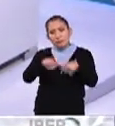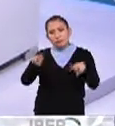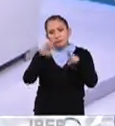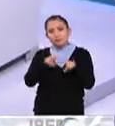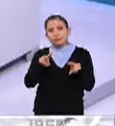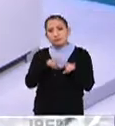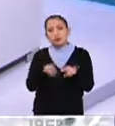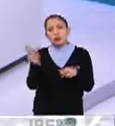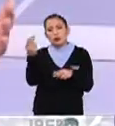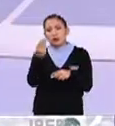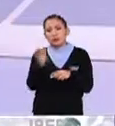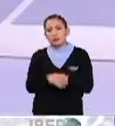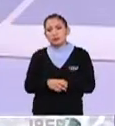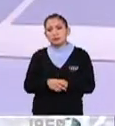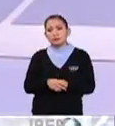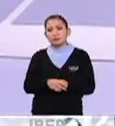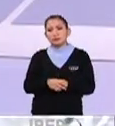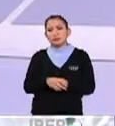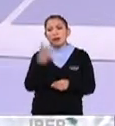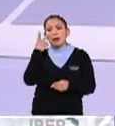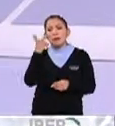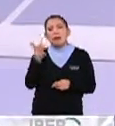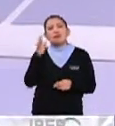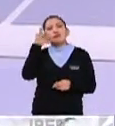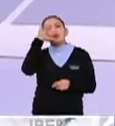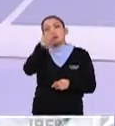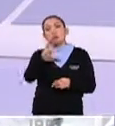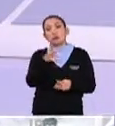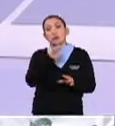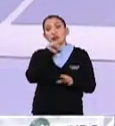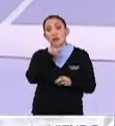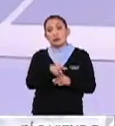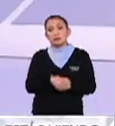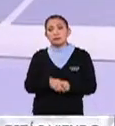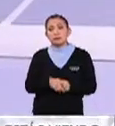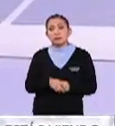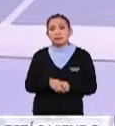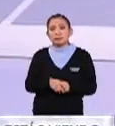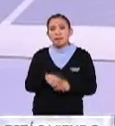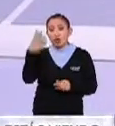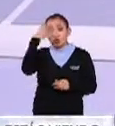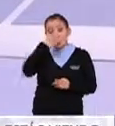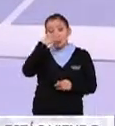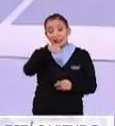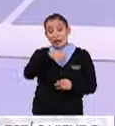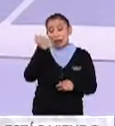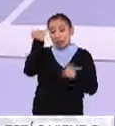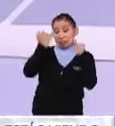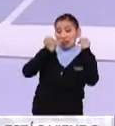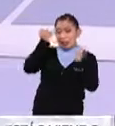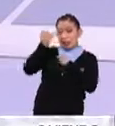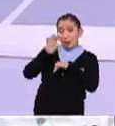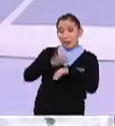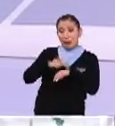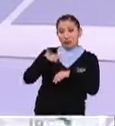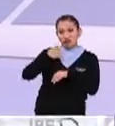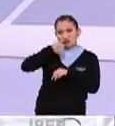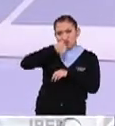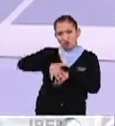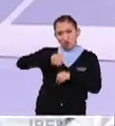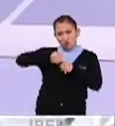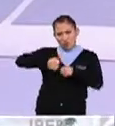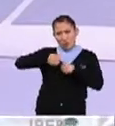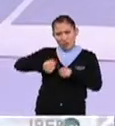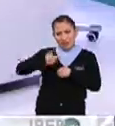analizando cuando sea necesario. Vamos a ver las consecuencias, porque también el hecho de que Donald Trump tenga esta política mucho más